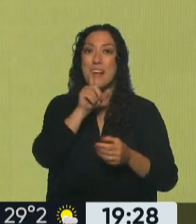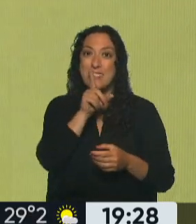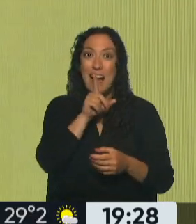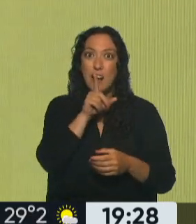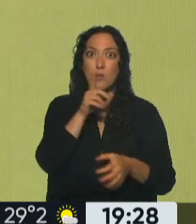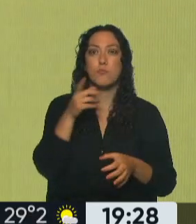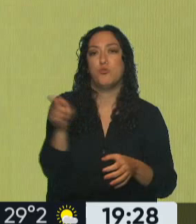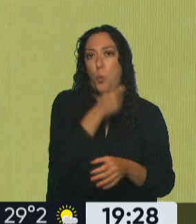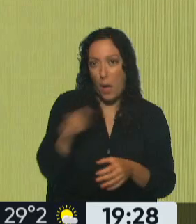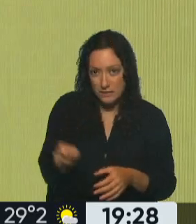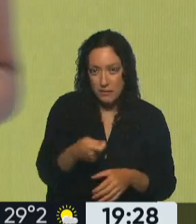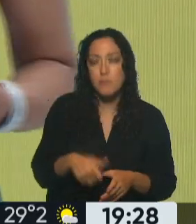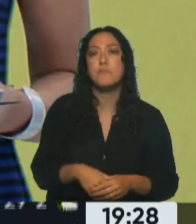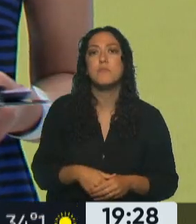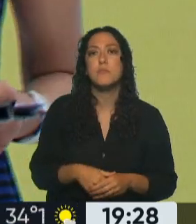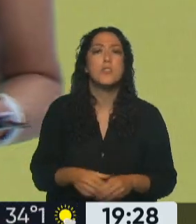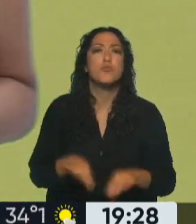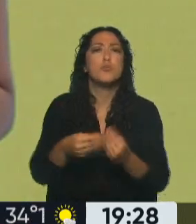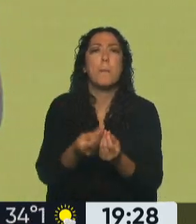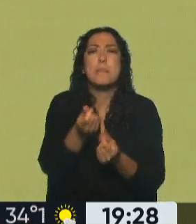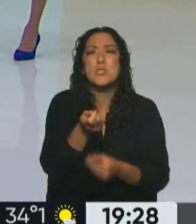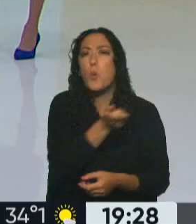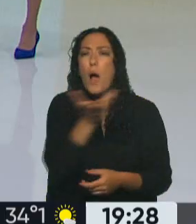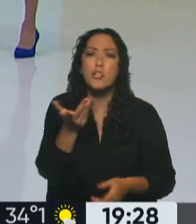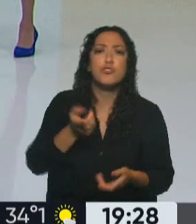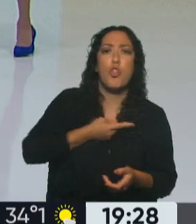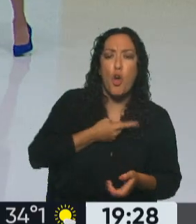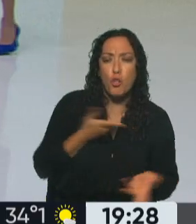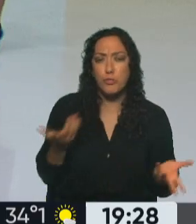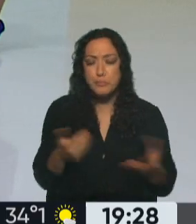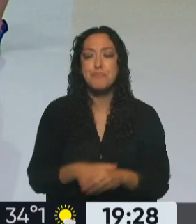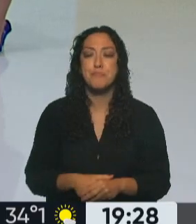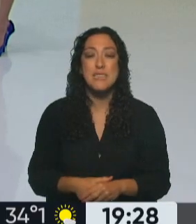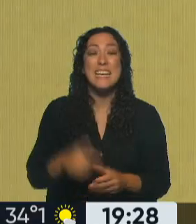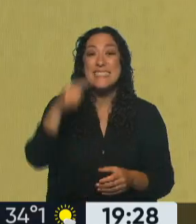pregunta es, ¿dónde fue y por cuánto se subastaron estas camisetas, Pablo Tiburcí? Bueno,